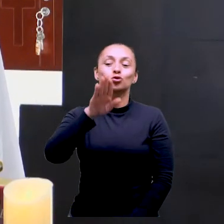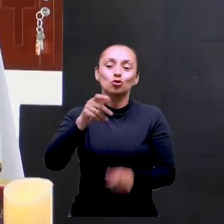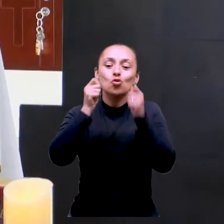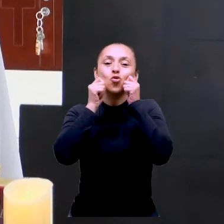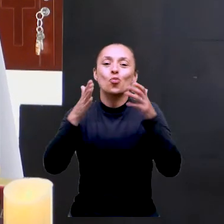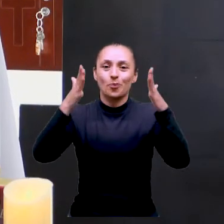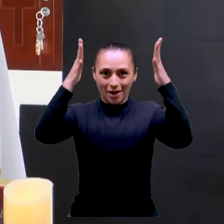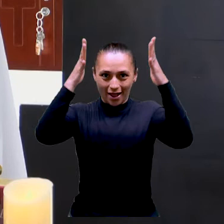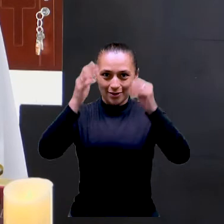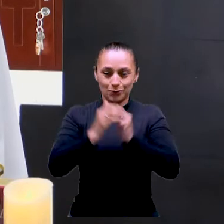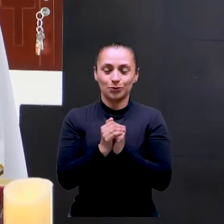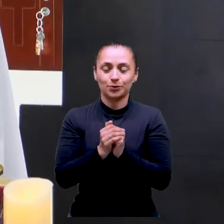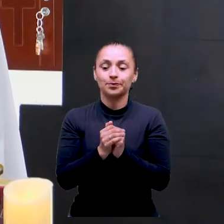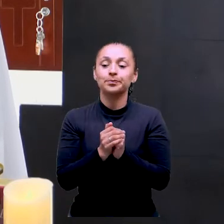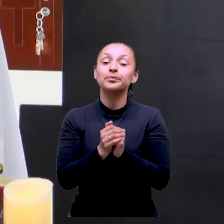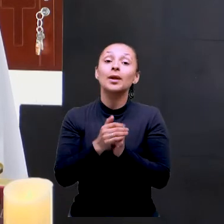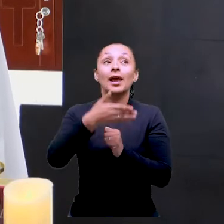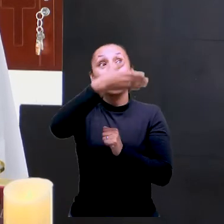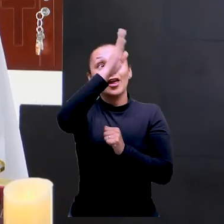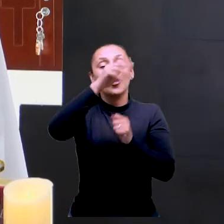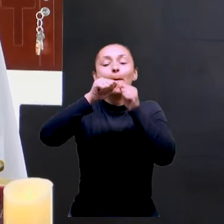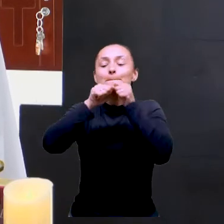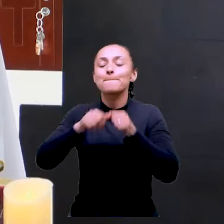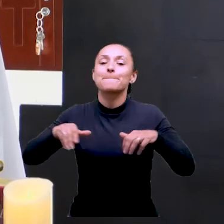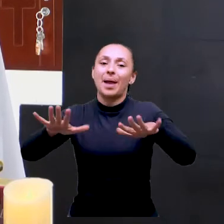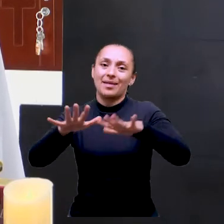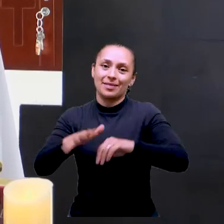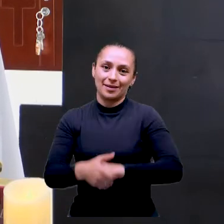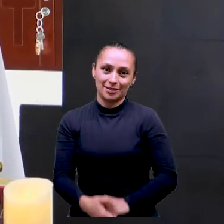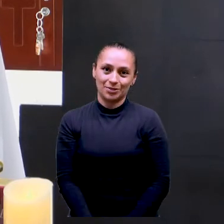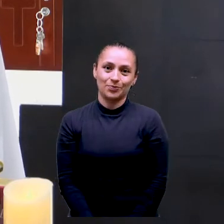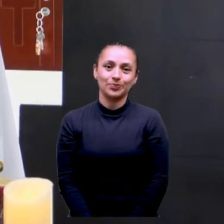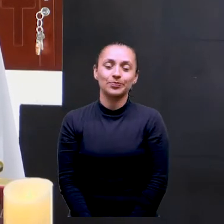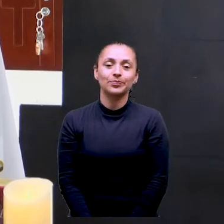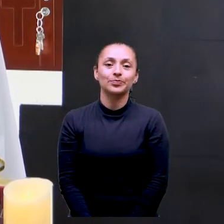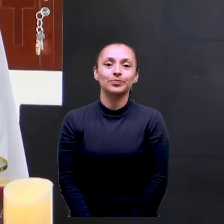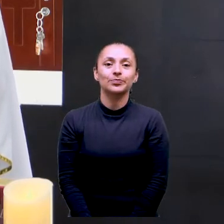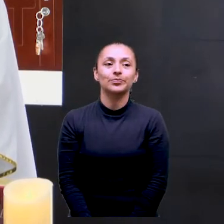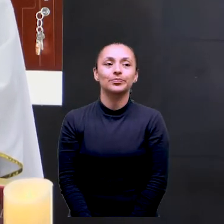en sus cumpleaños para que el señor los bendiga